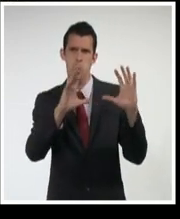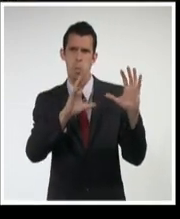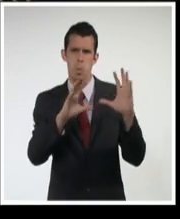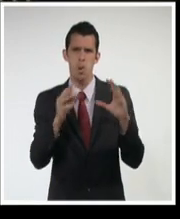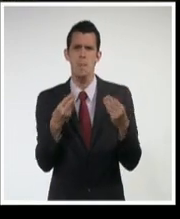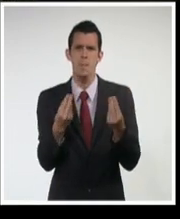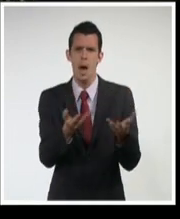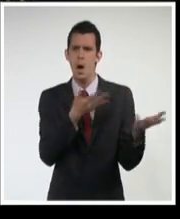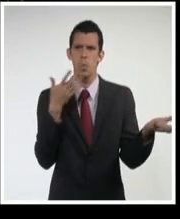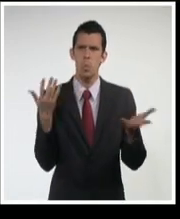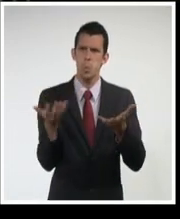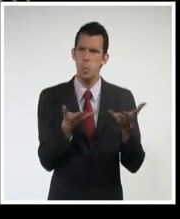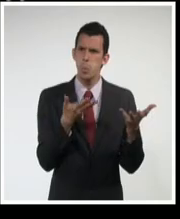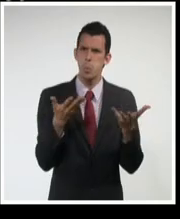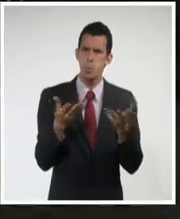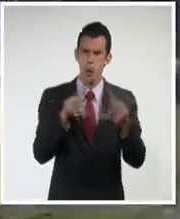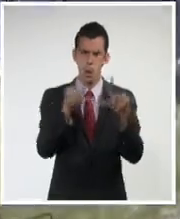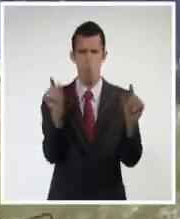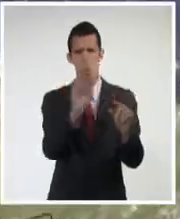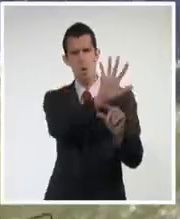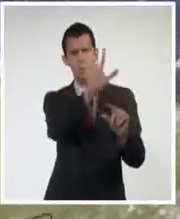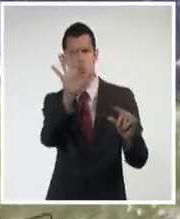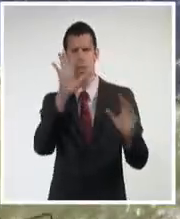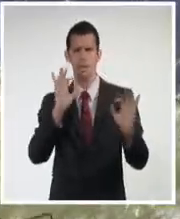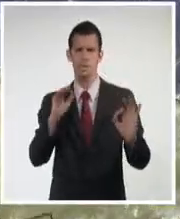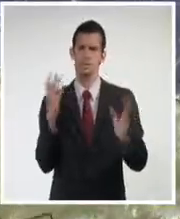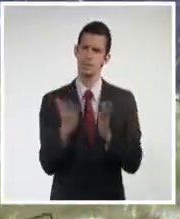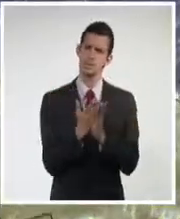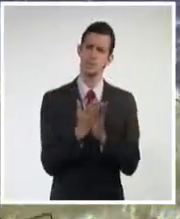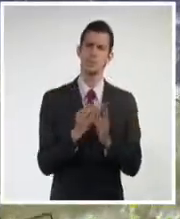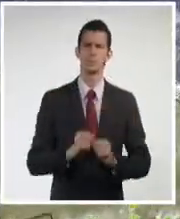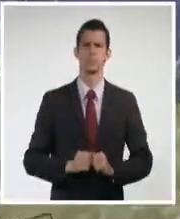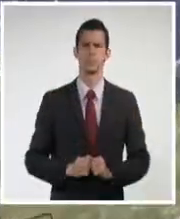hacia zonas de la costa norte. Esto es todo en cuanto al tiempo. Que tengan un feliz día y hasta mañana.